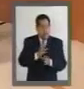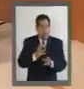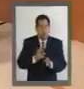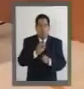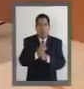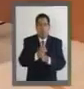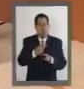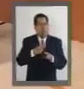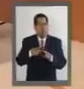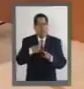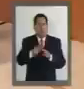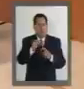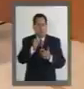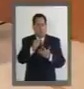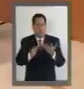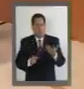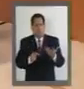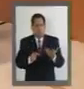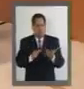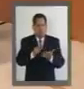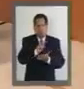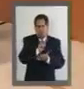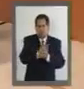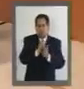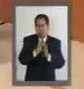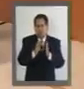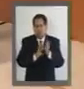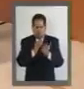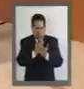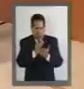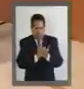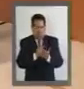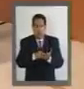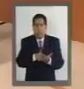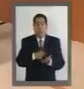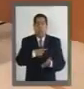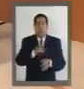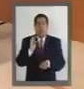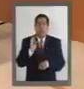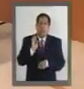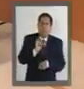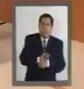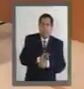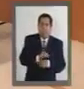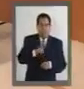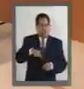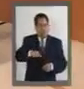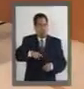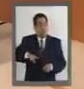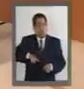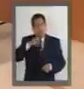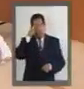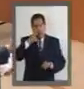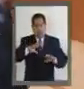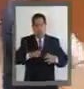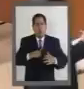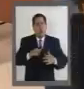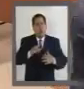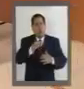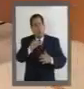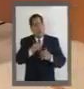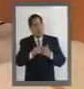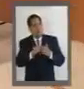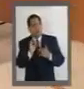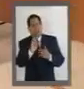reforman diversas disposiciones legales para defender los intereses del Estado mexicano contra